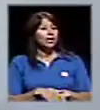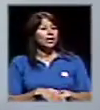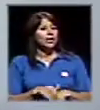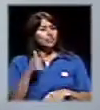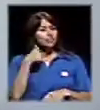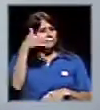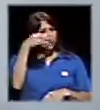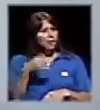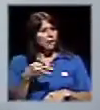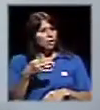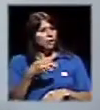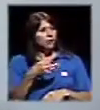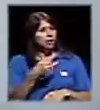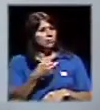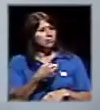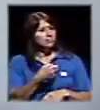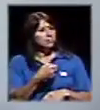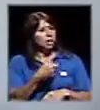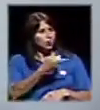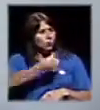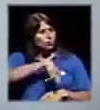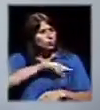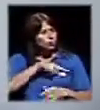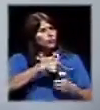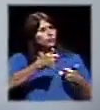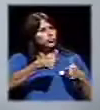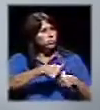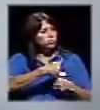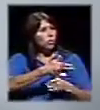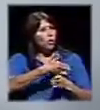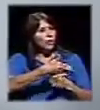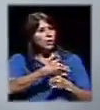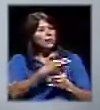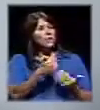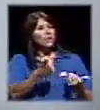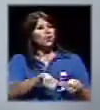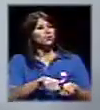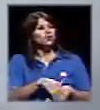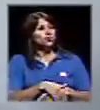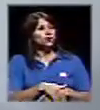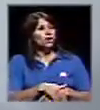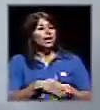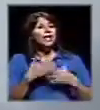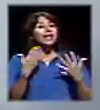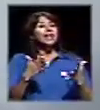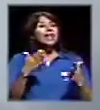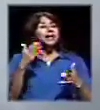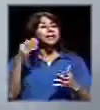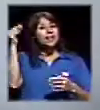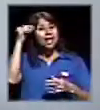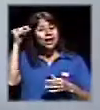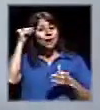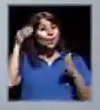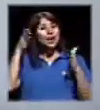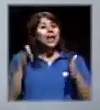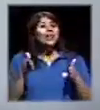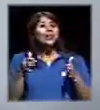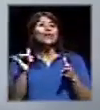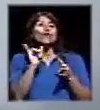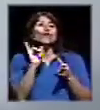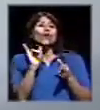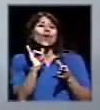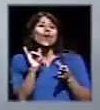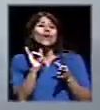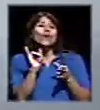creo que compartimos bastante bien cómo en el fondo el gobernador puso la semilla de